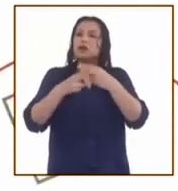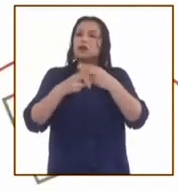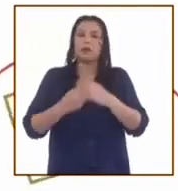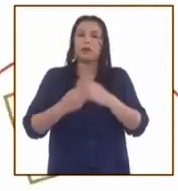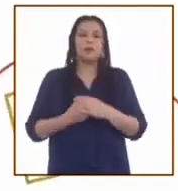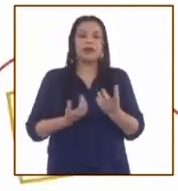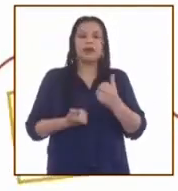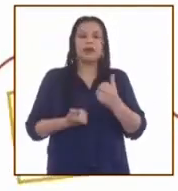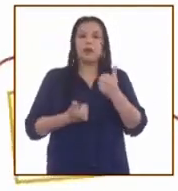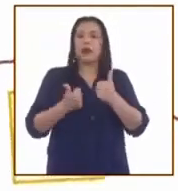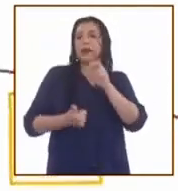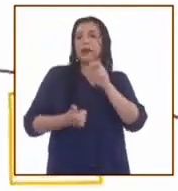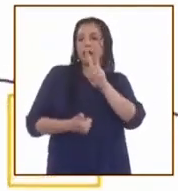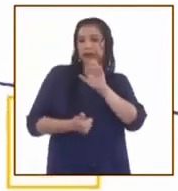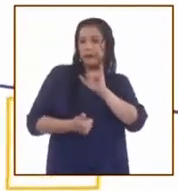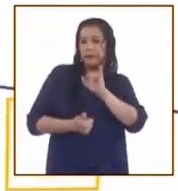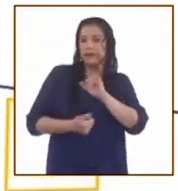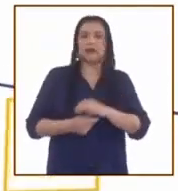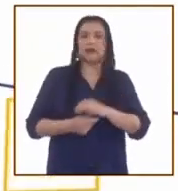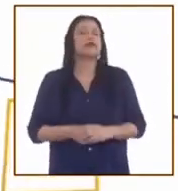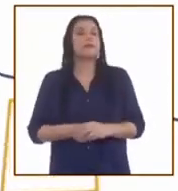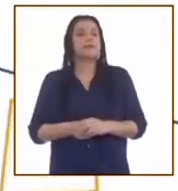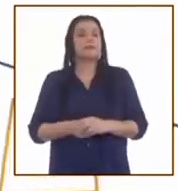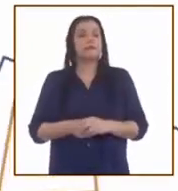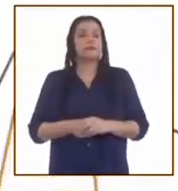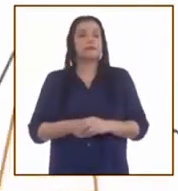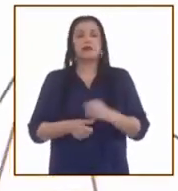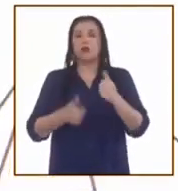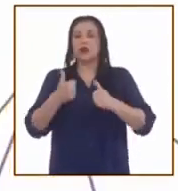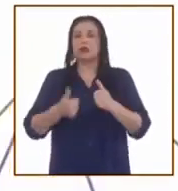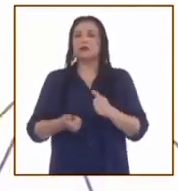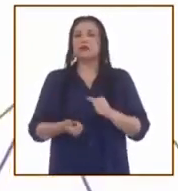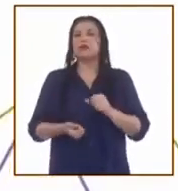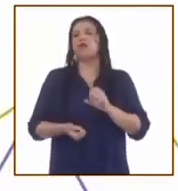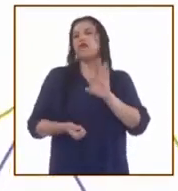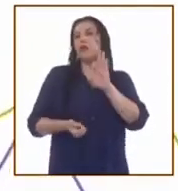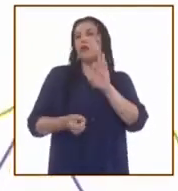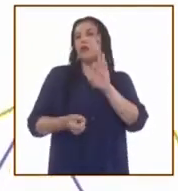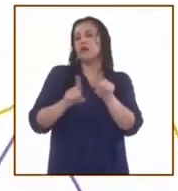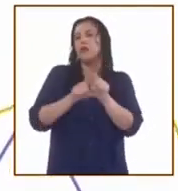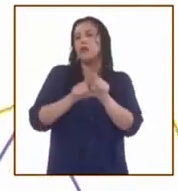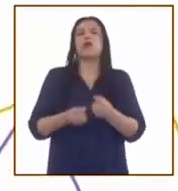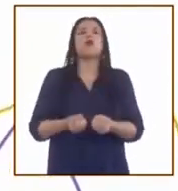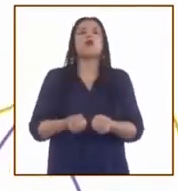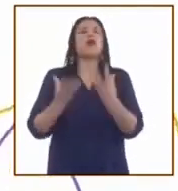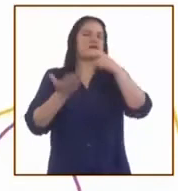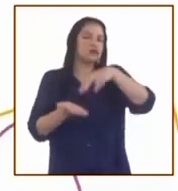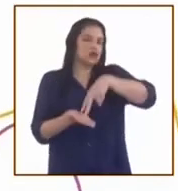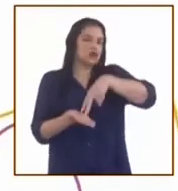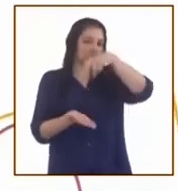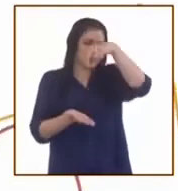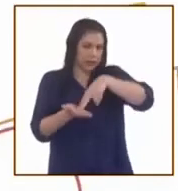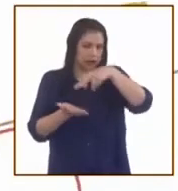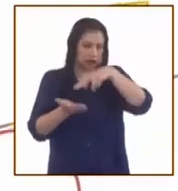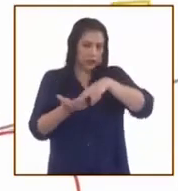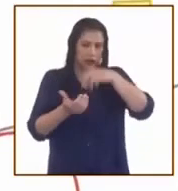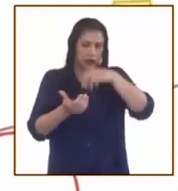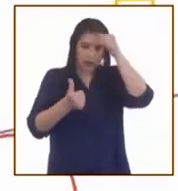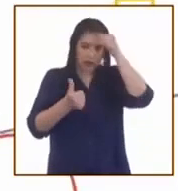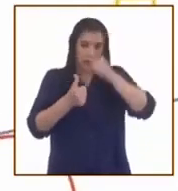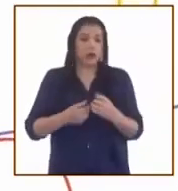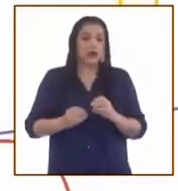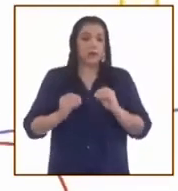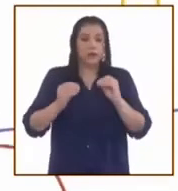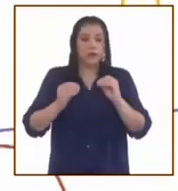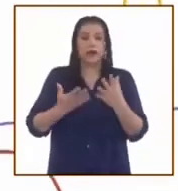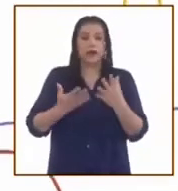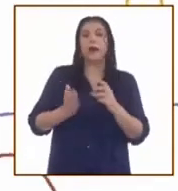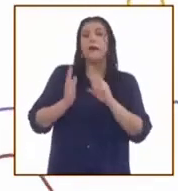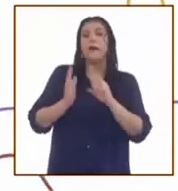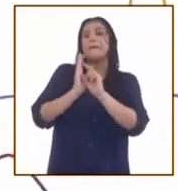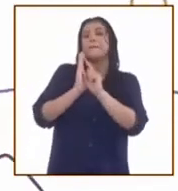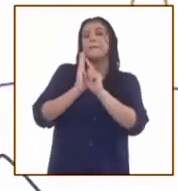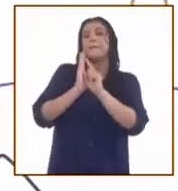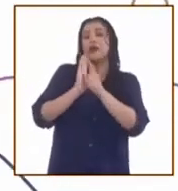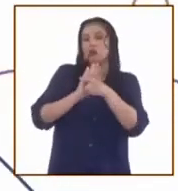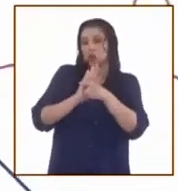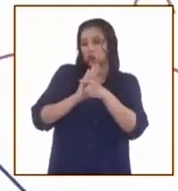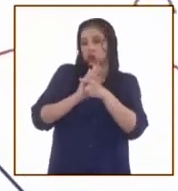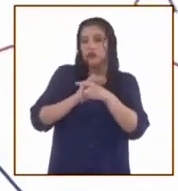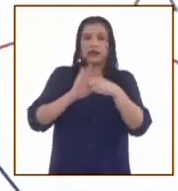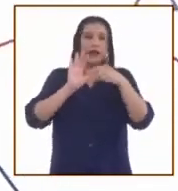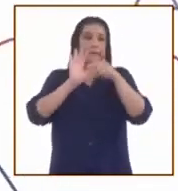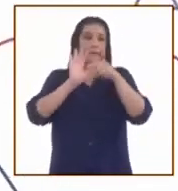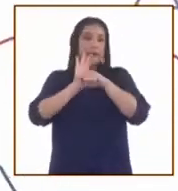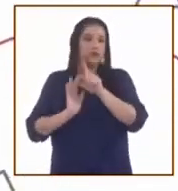de tu variable independiente. En este caso, la frecuencia de saltos. Recuerda colocar su unidad, minutos elevado